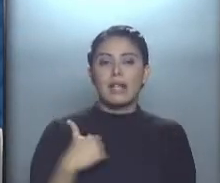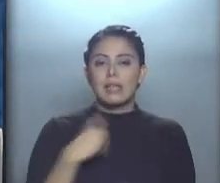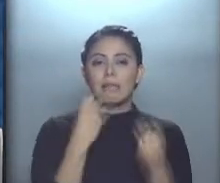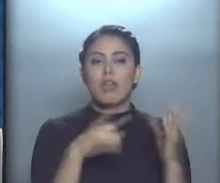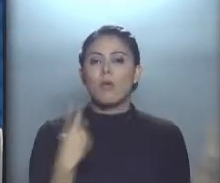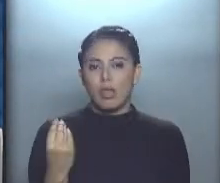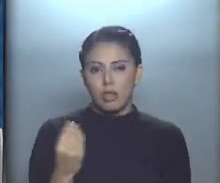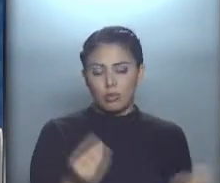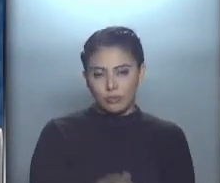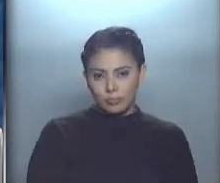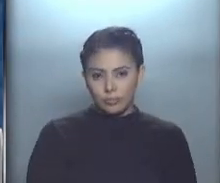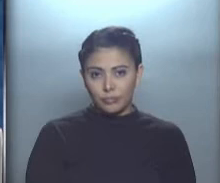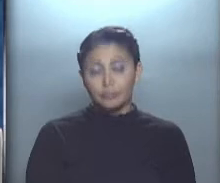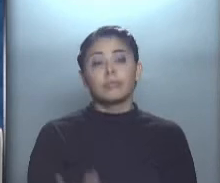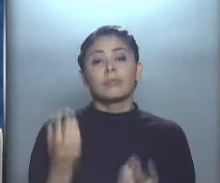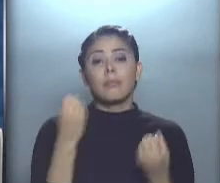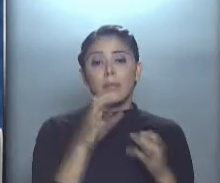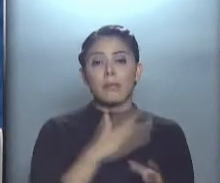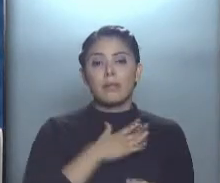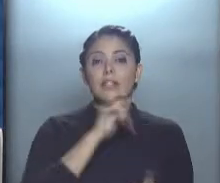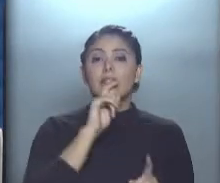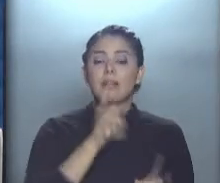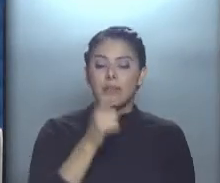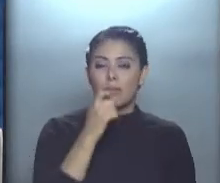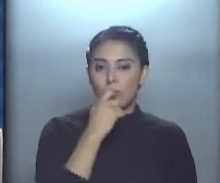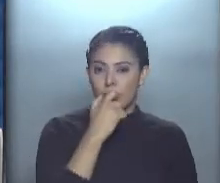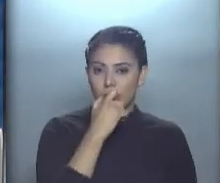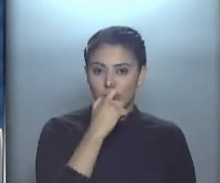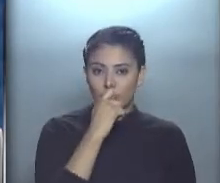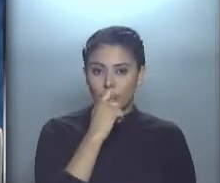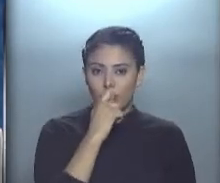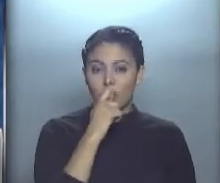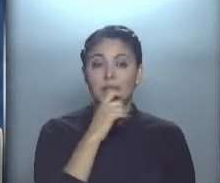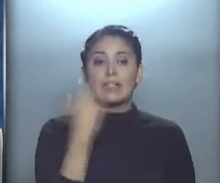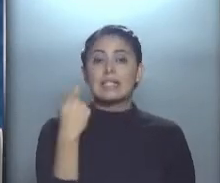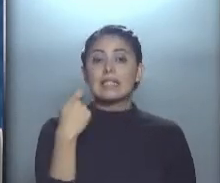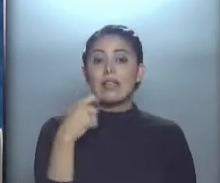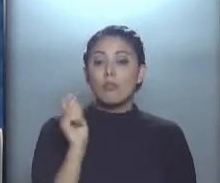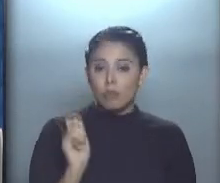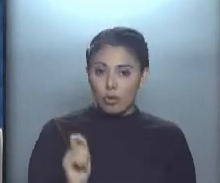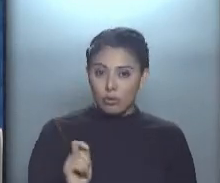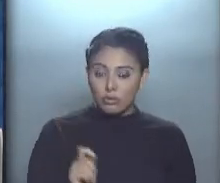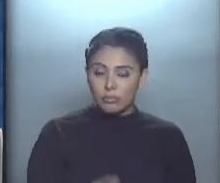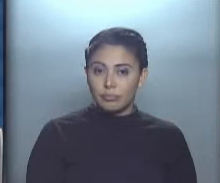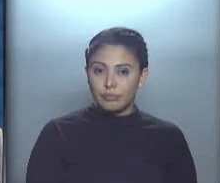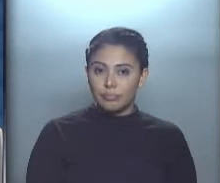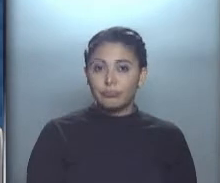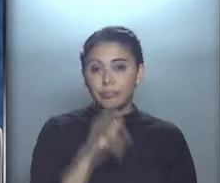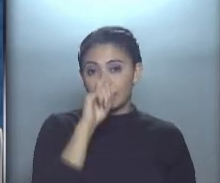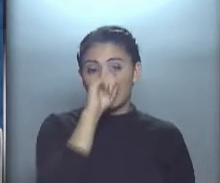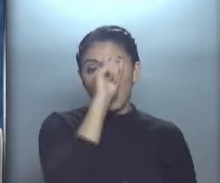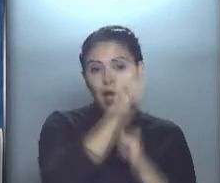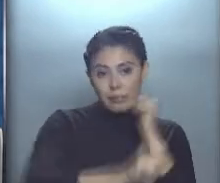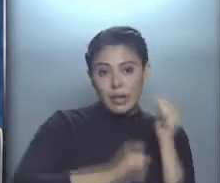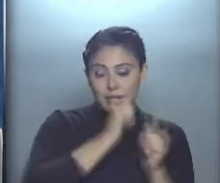patrimoniales también tienen que ver con el reconocimiento desde el punto de vista del seguro por parte de las